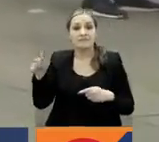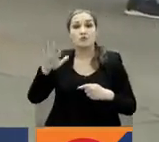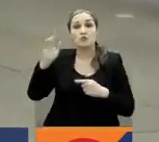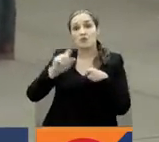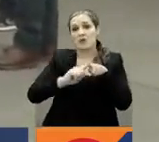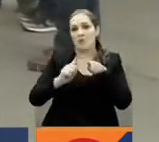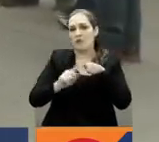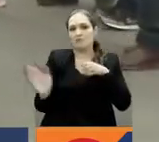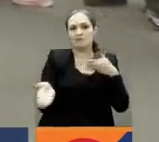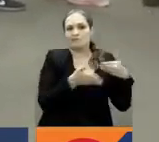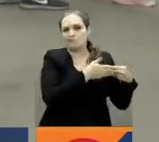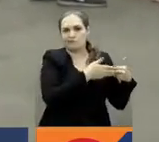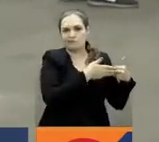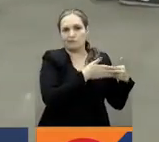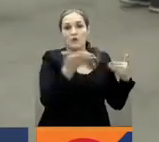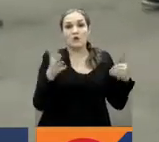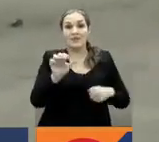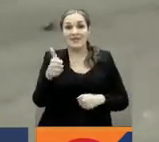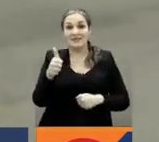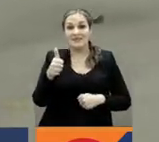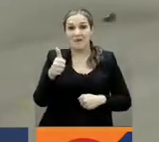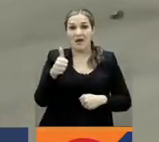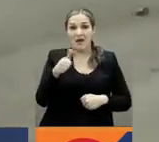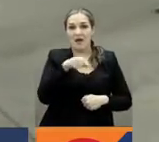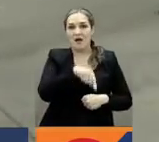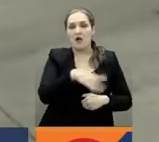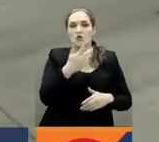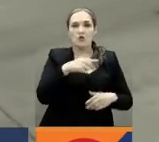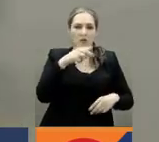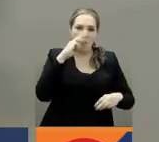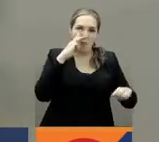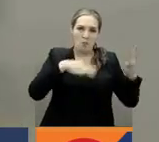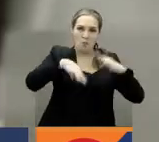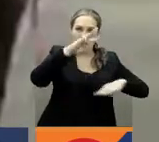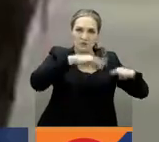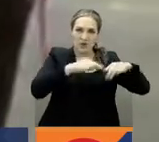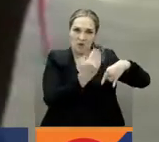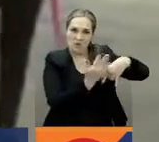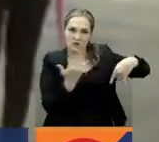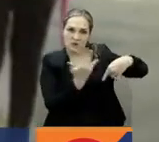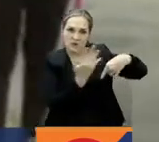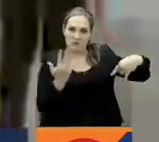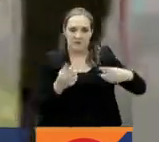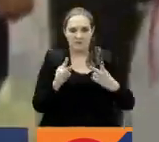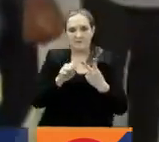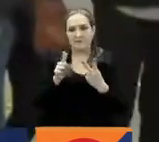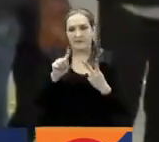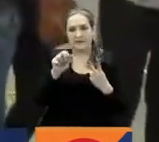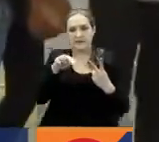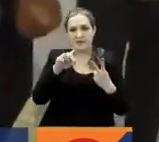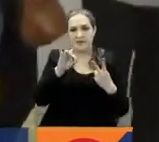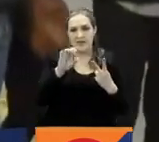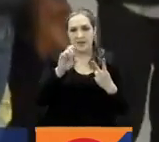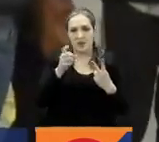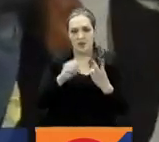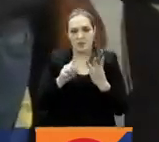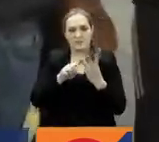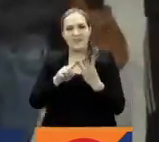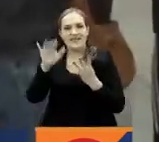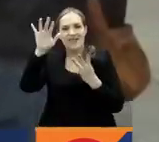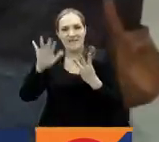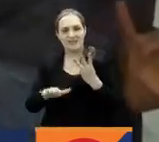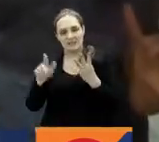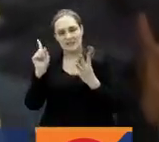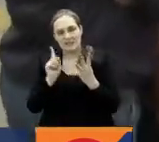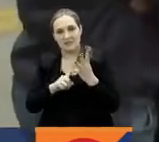servicio de Transmilenio por la carrera décima en las estaciones de Museo Nacional, San Diego, Las Nieves y San Victorino, al igual que por la avenida